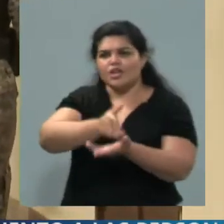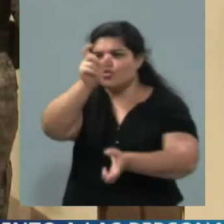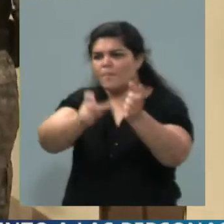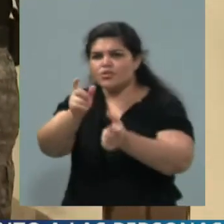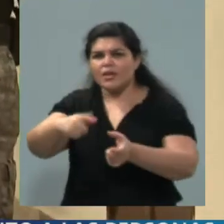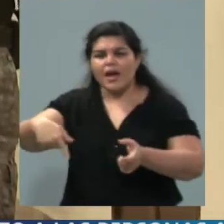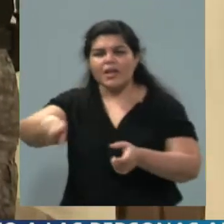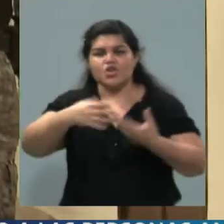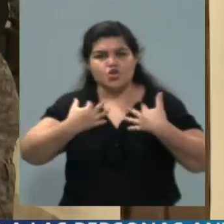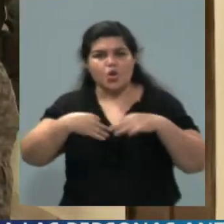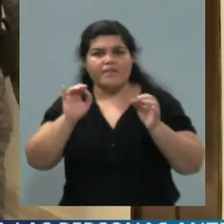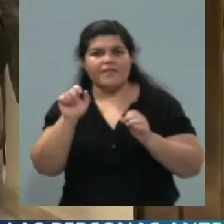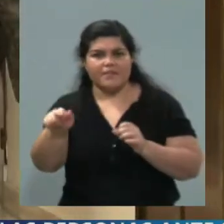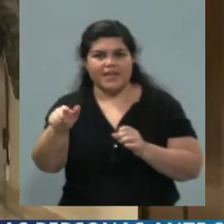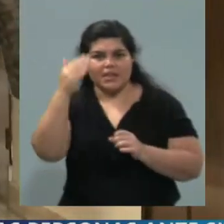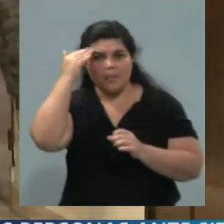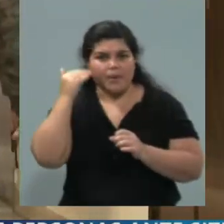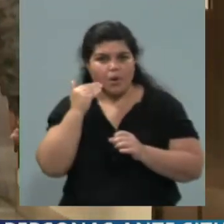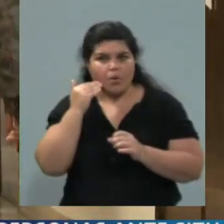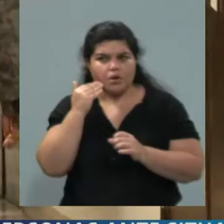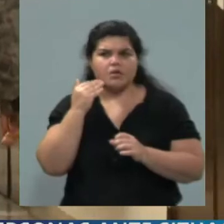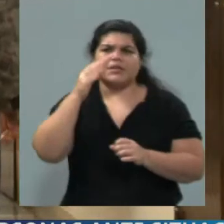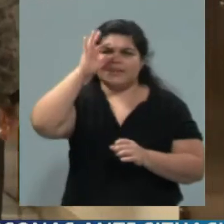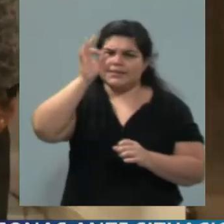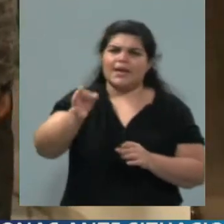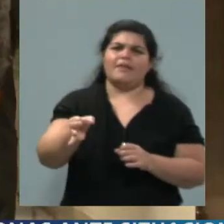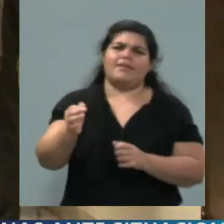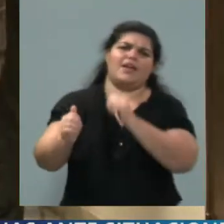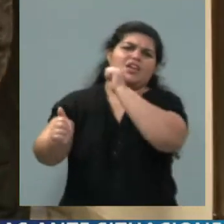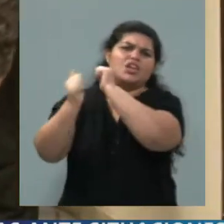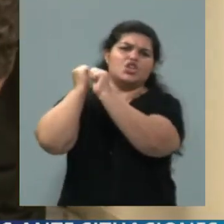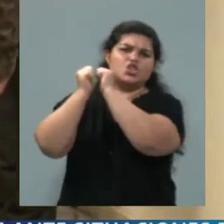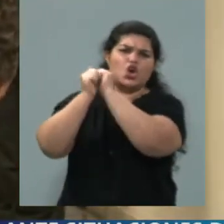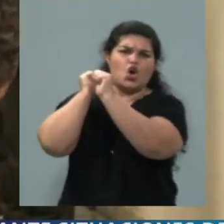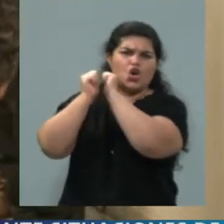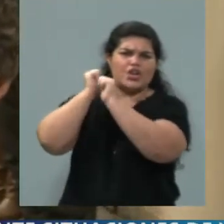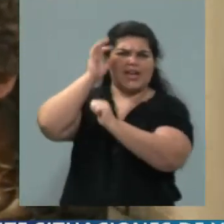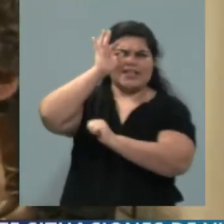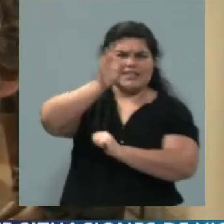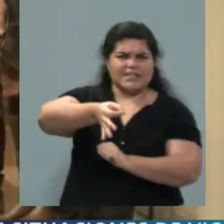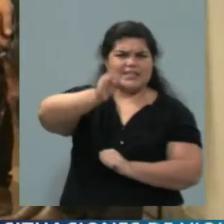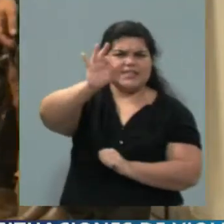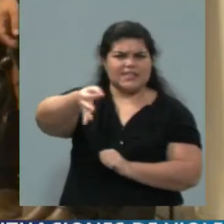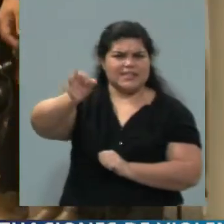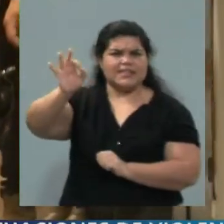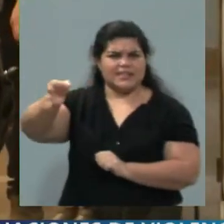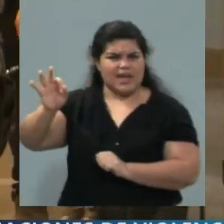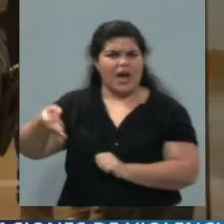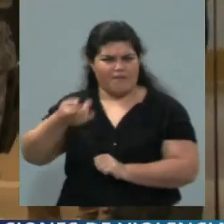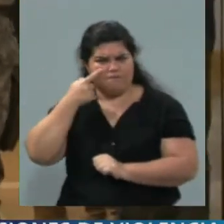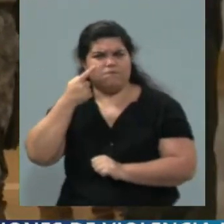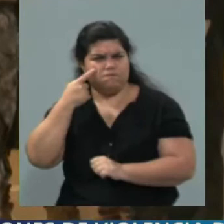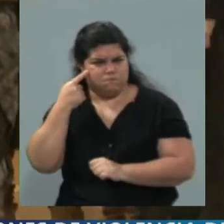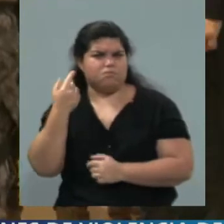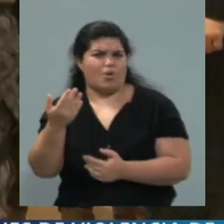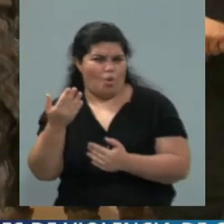que la verdad es que ya todos sabemos las terribles historias de cada uno de ellos y las cosas terribles que han pasado.